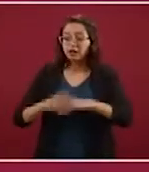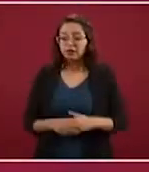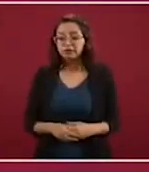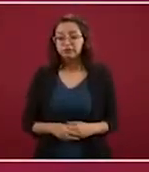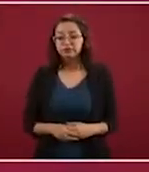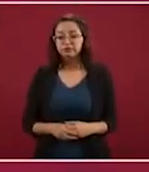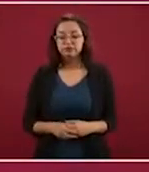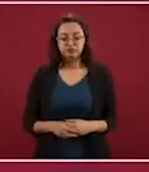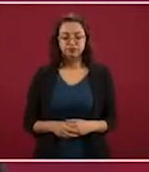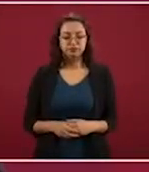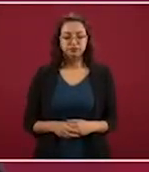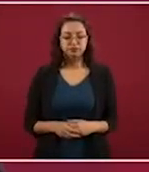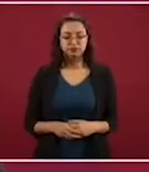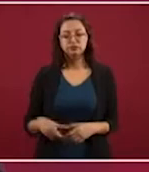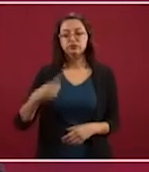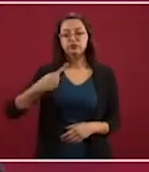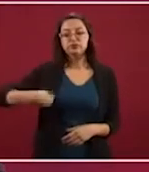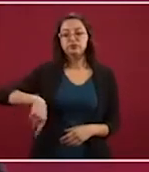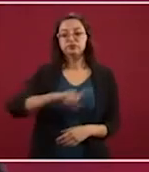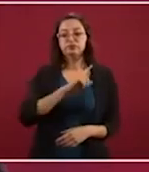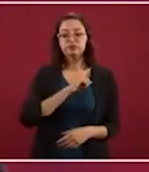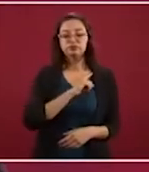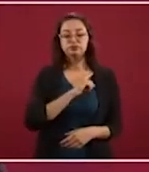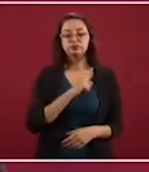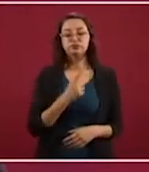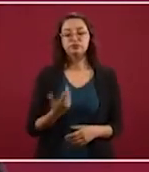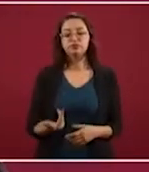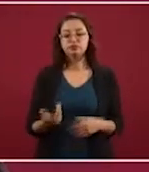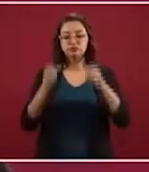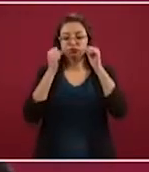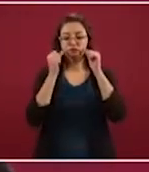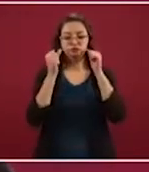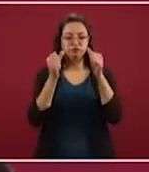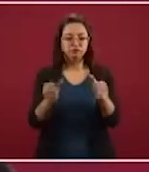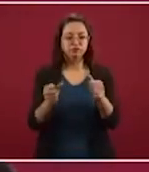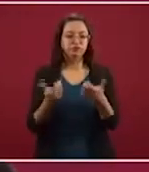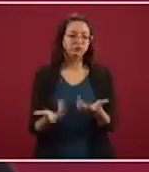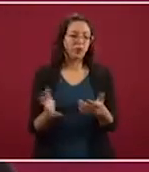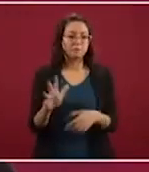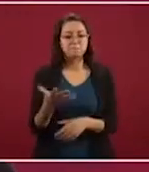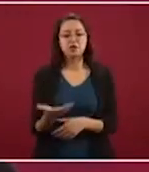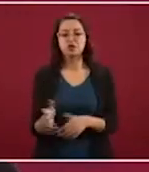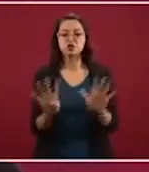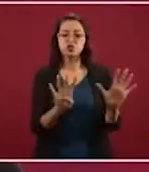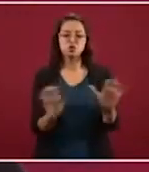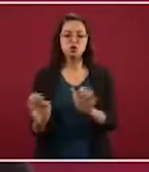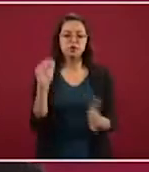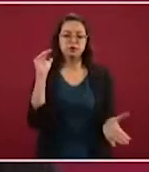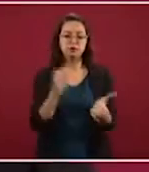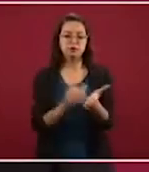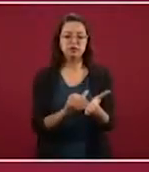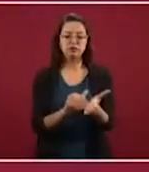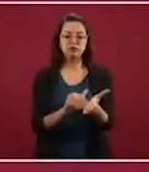nosotros estamos atendiendo a cerca de 900,000